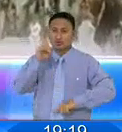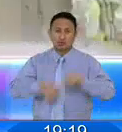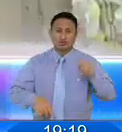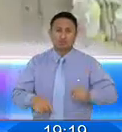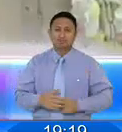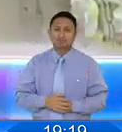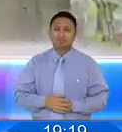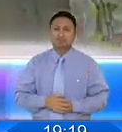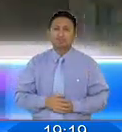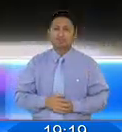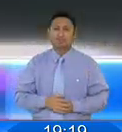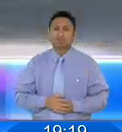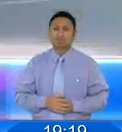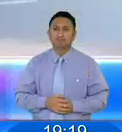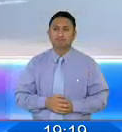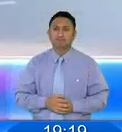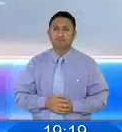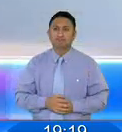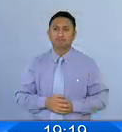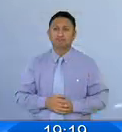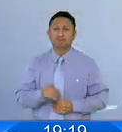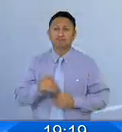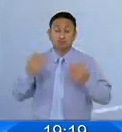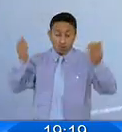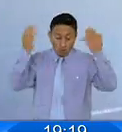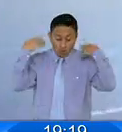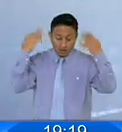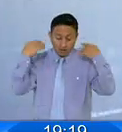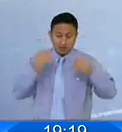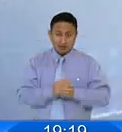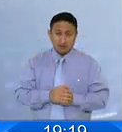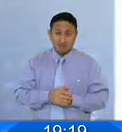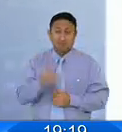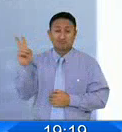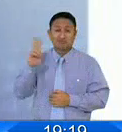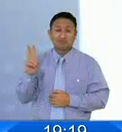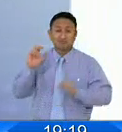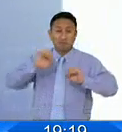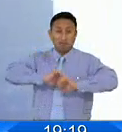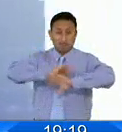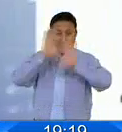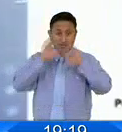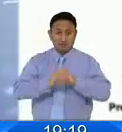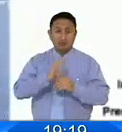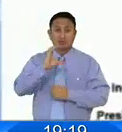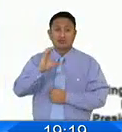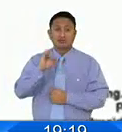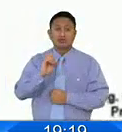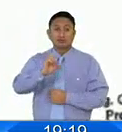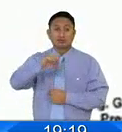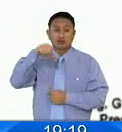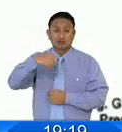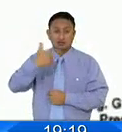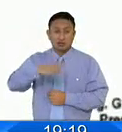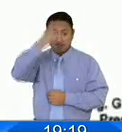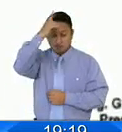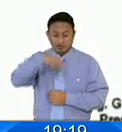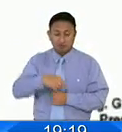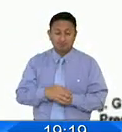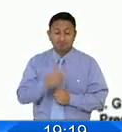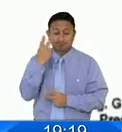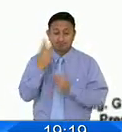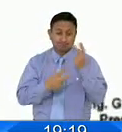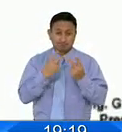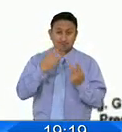Fieles Difuntos. En Guayaquil, durante la mañana de este viernes, el COE cantonal resolvió suspender